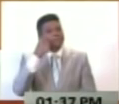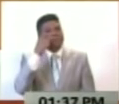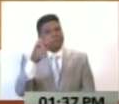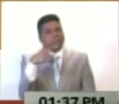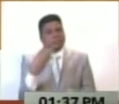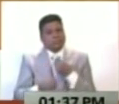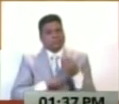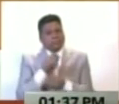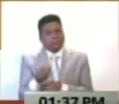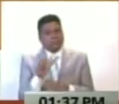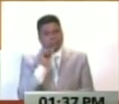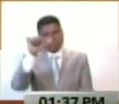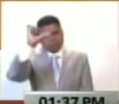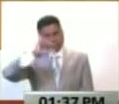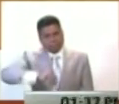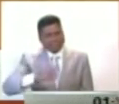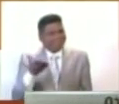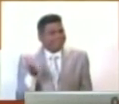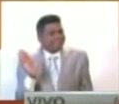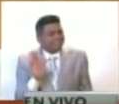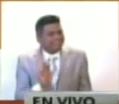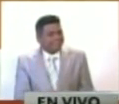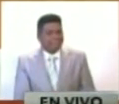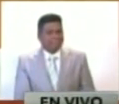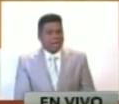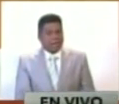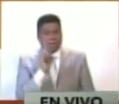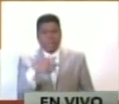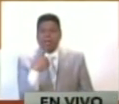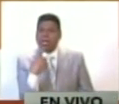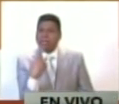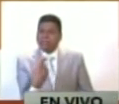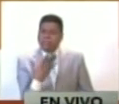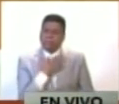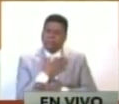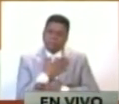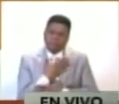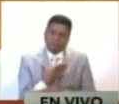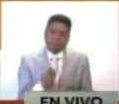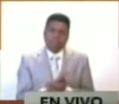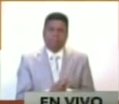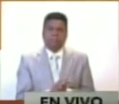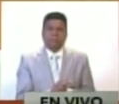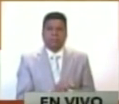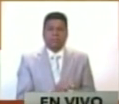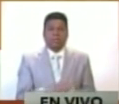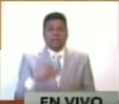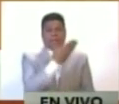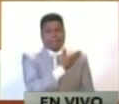salir perjudicados, porque también hay que decirlo, modestamente, la presencia de Venezuela,